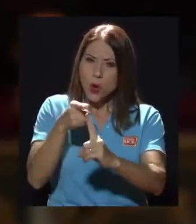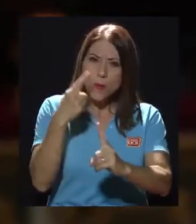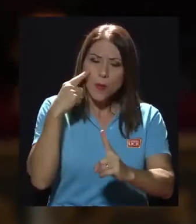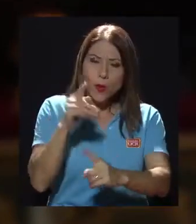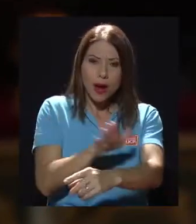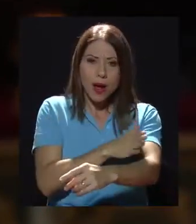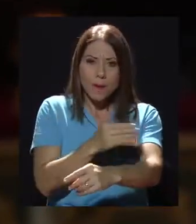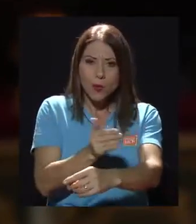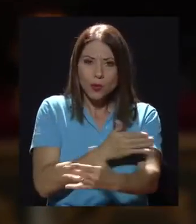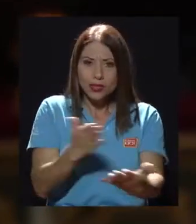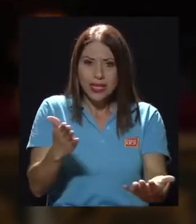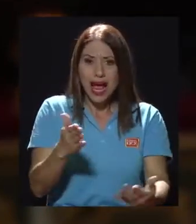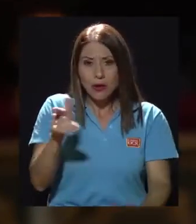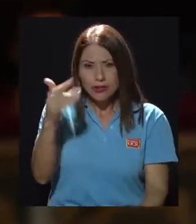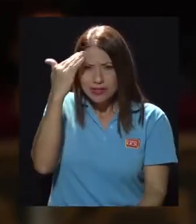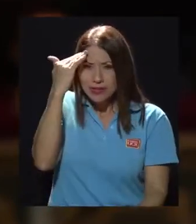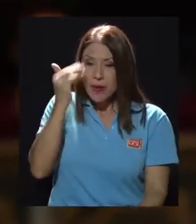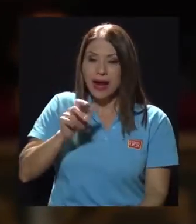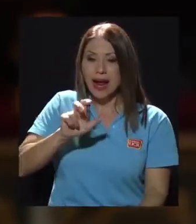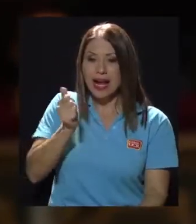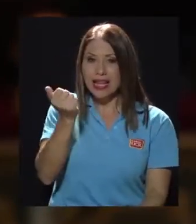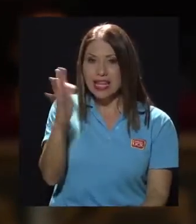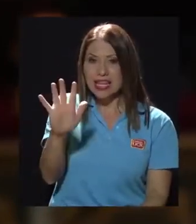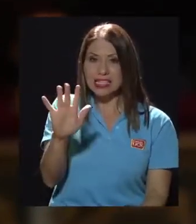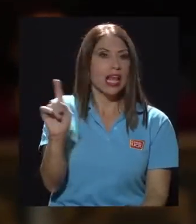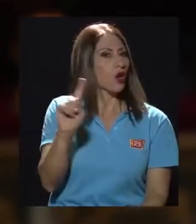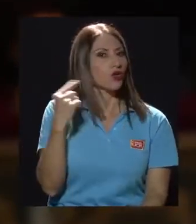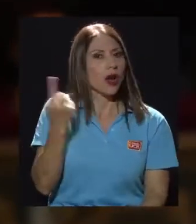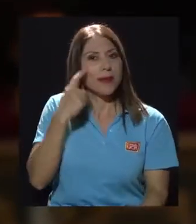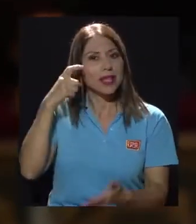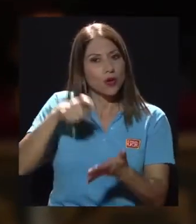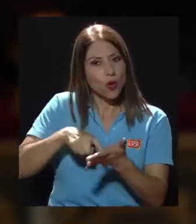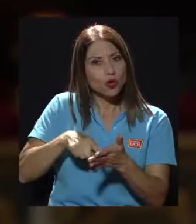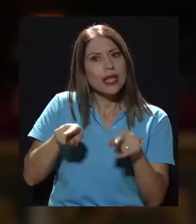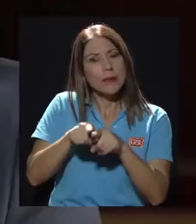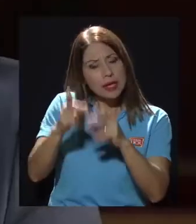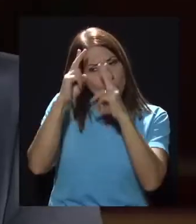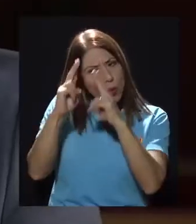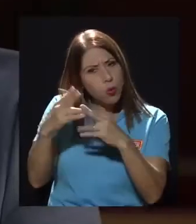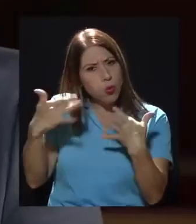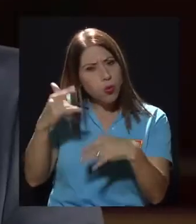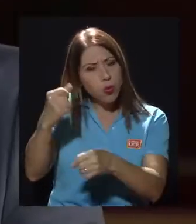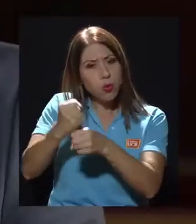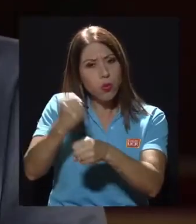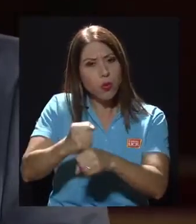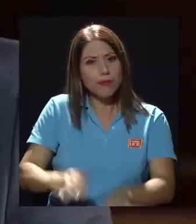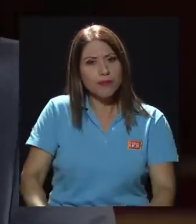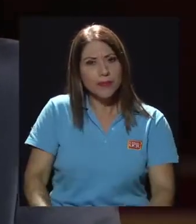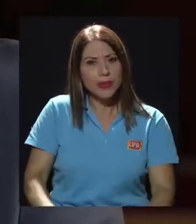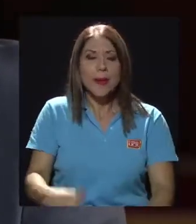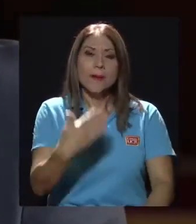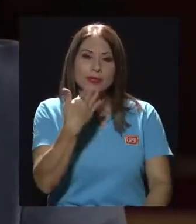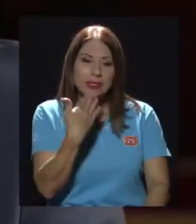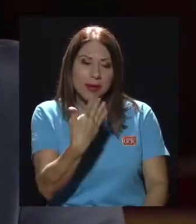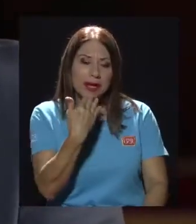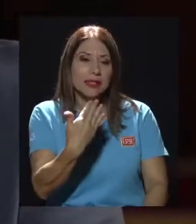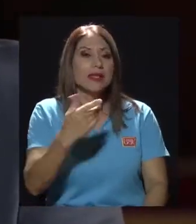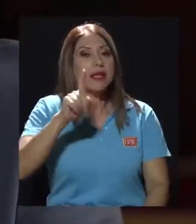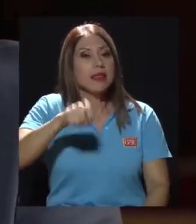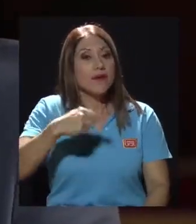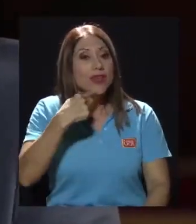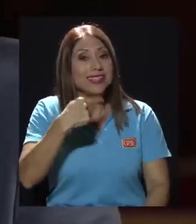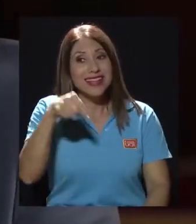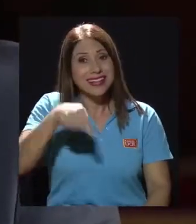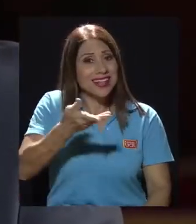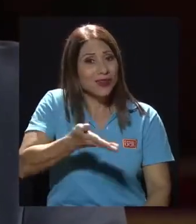De que Canal 15 no solamente lo reconozca, sino que también le venere por este trabajo que viene haciendo. Muchísimas gracias, y tengo que decir que estas son cosas que no se